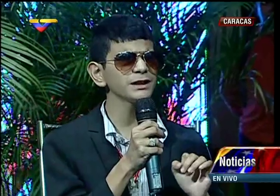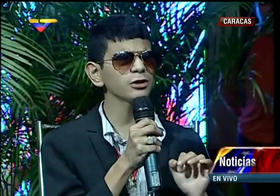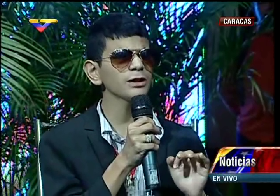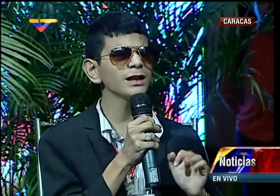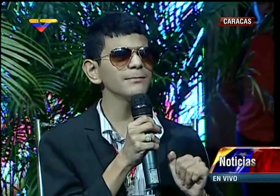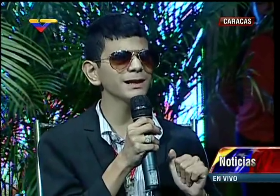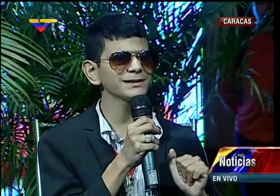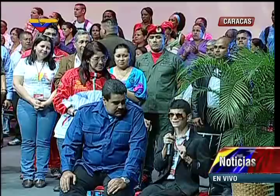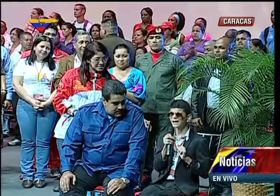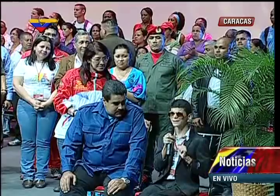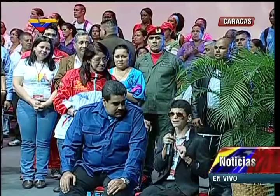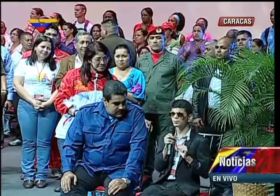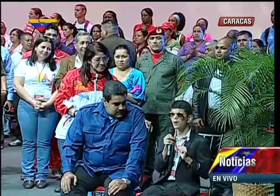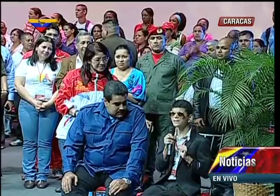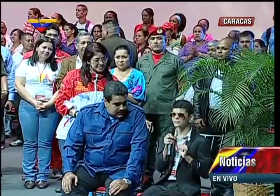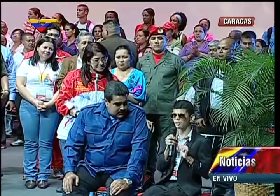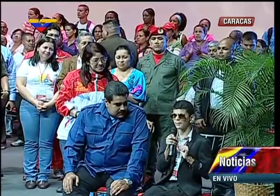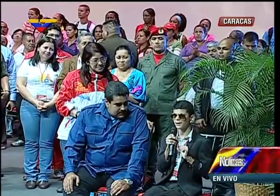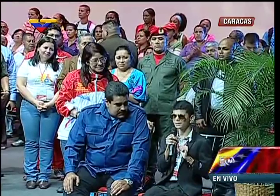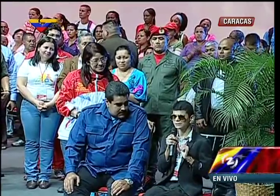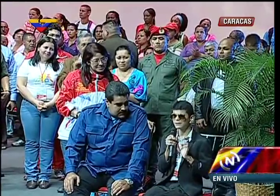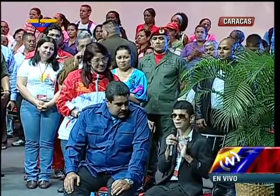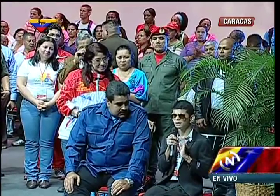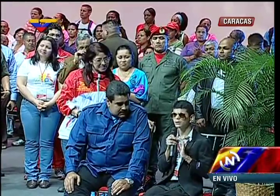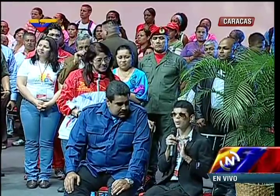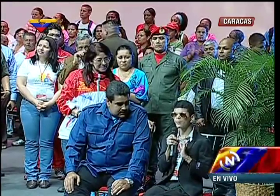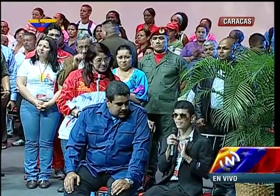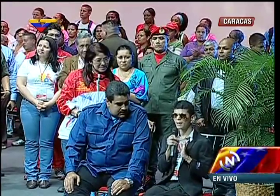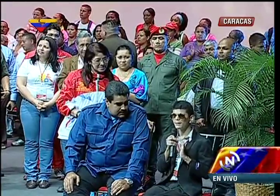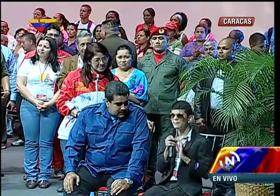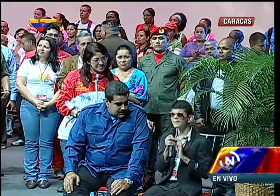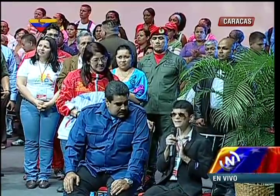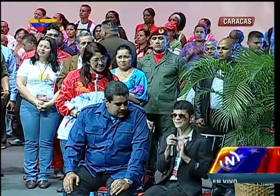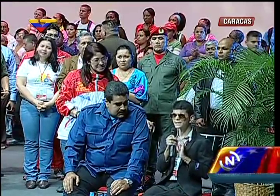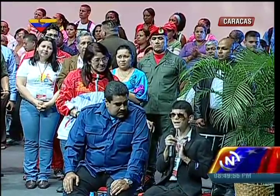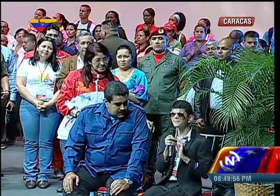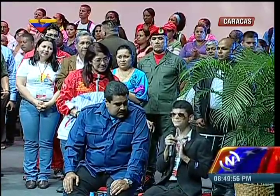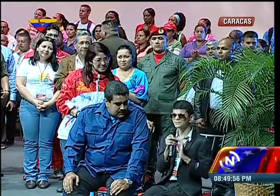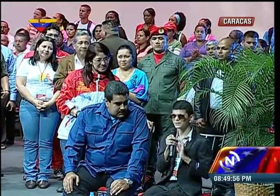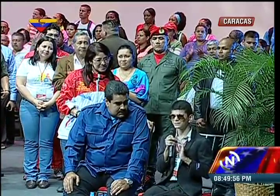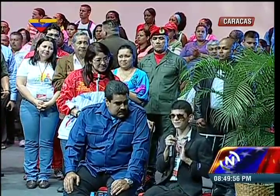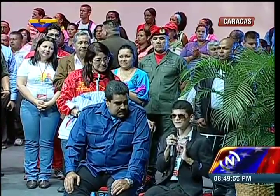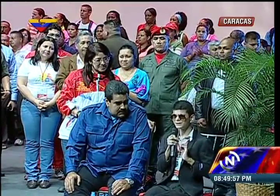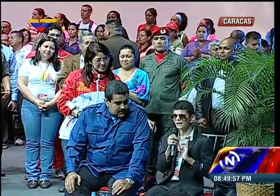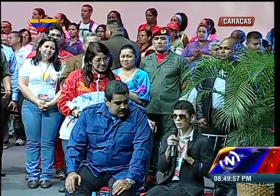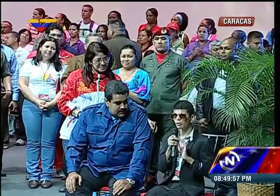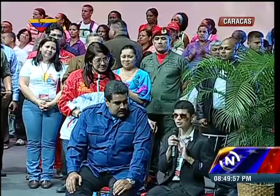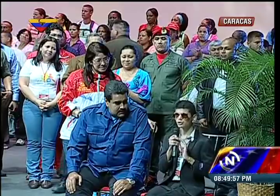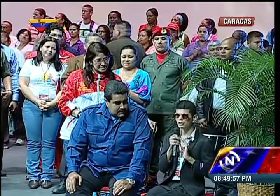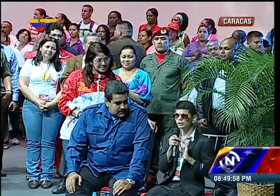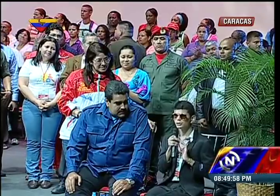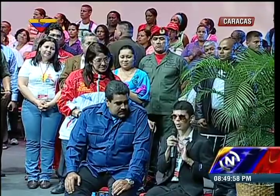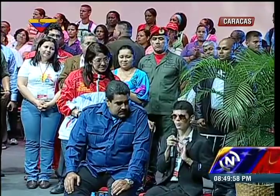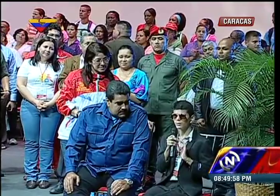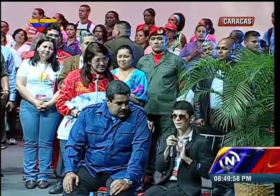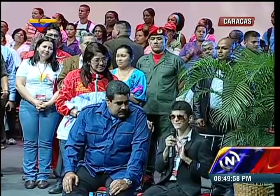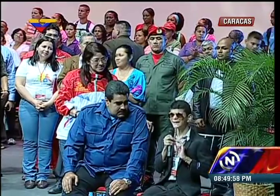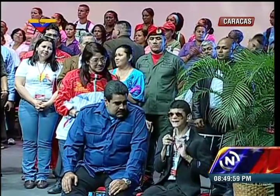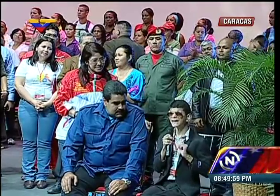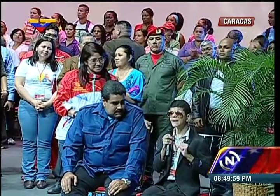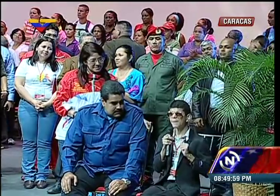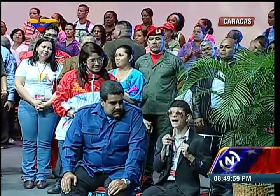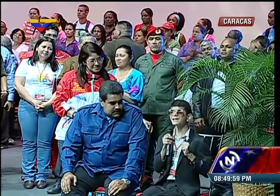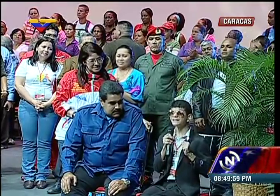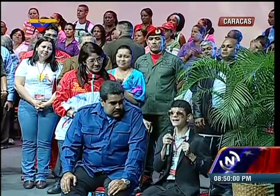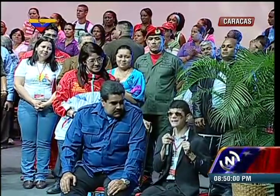es grito de libertad en nuestro país divino. Mi presidente, ya no los digo,